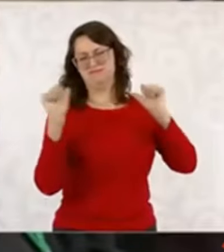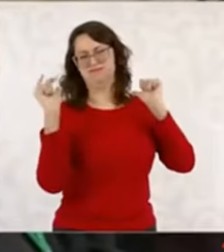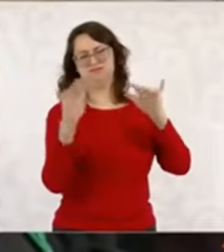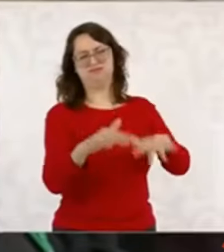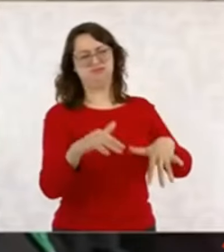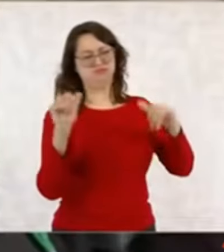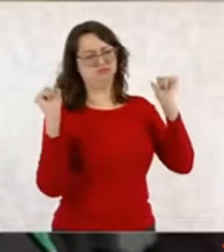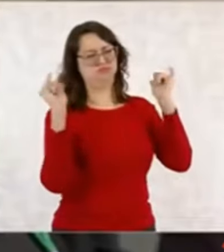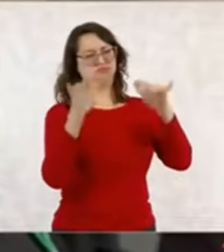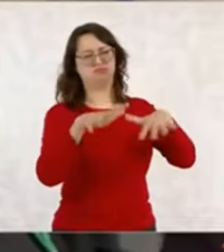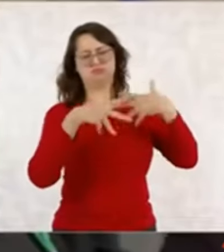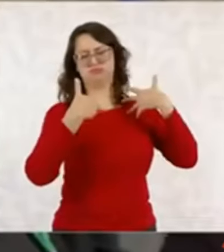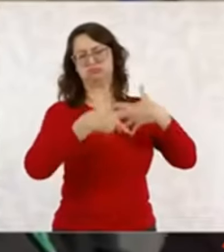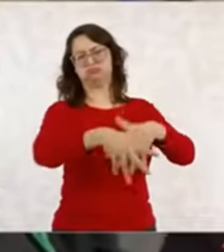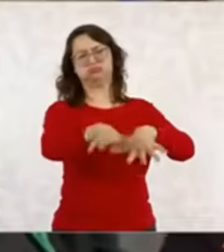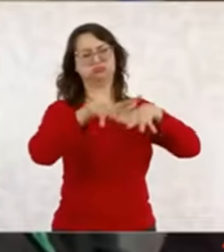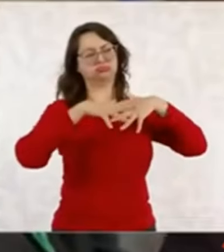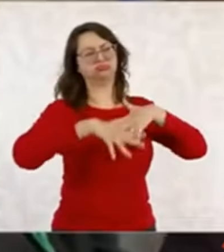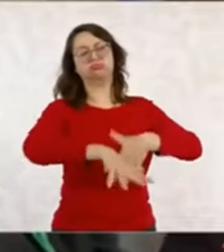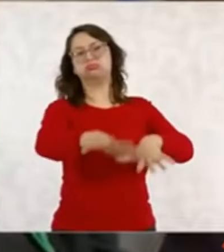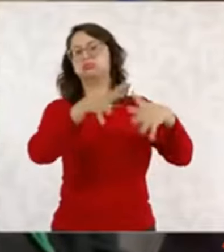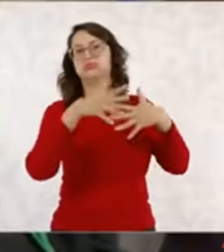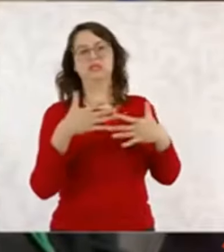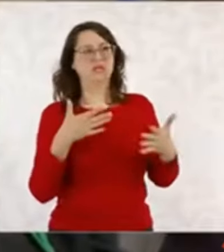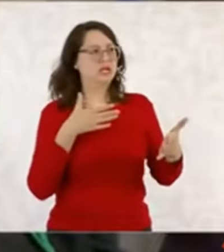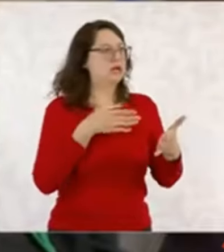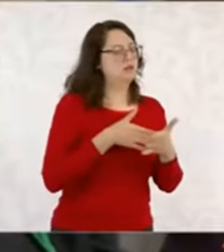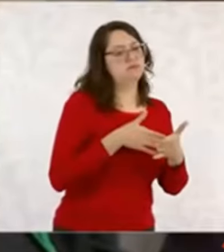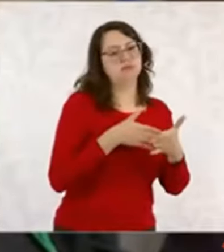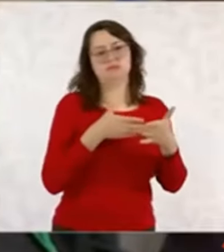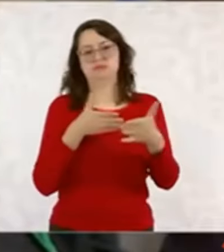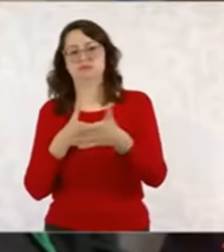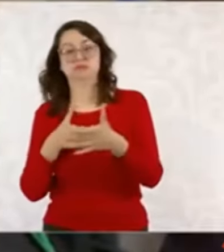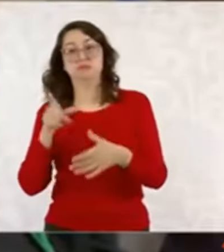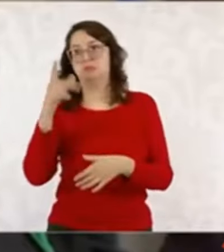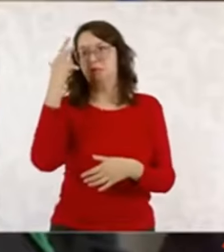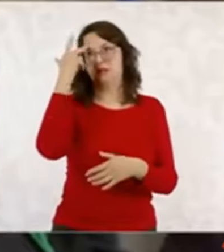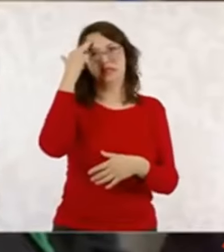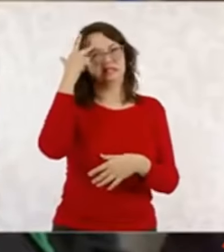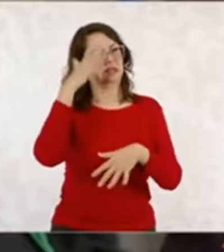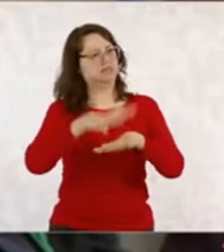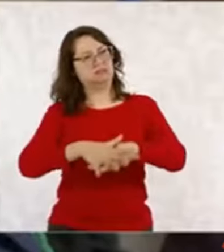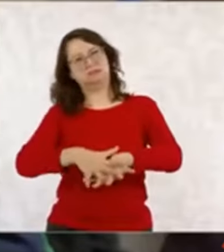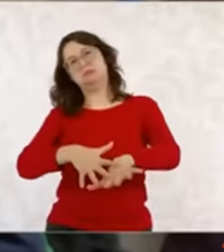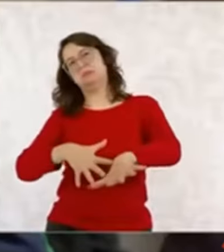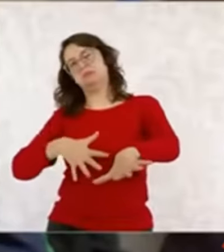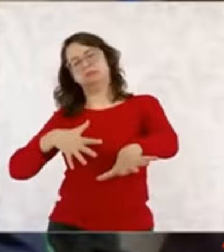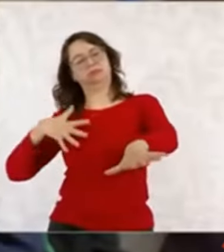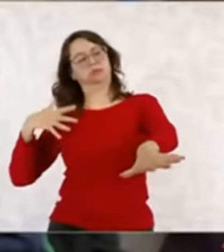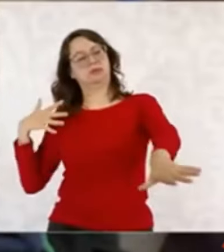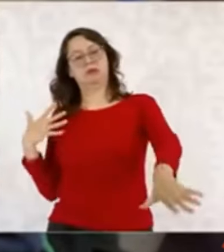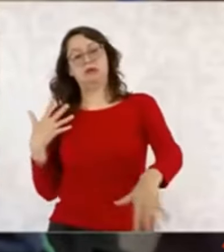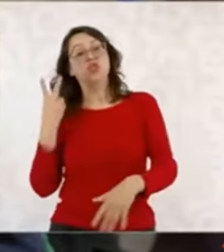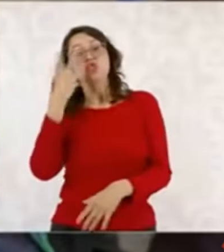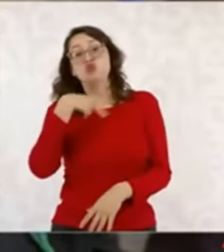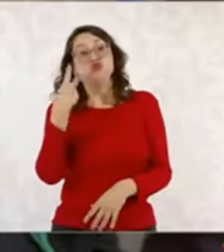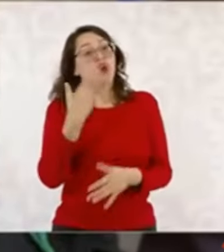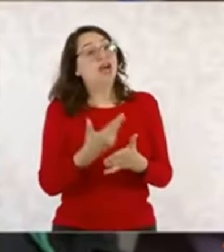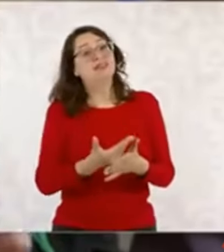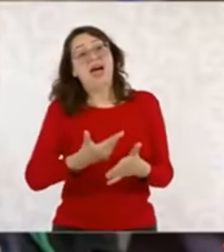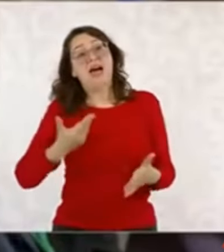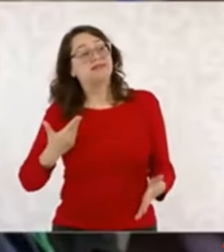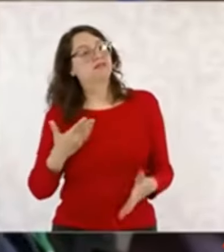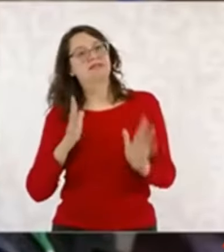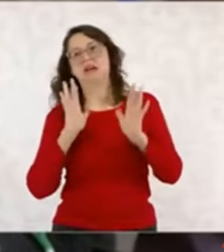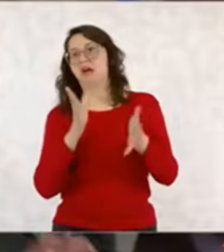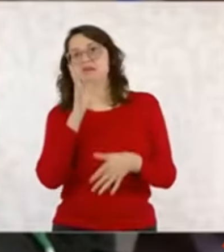ya no pudimos pasar, incluso desde Bellas Artes. Hay 2 horas antes de iniciar el